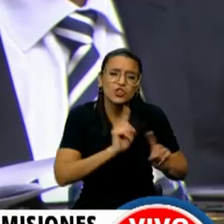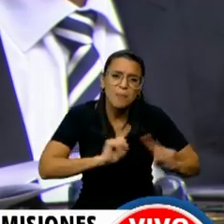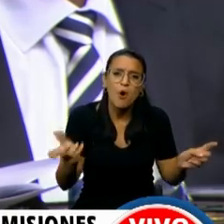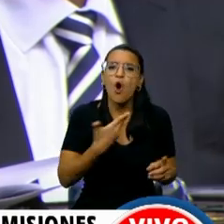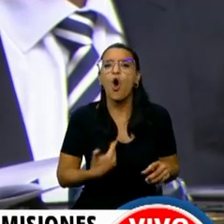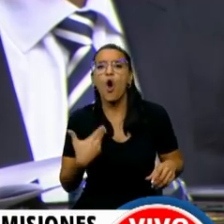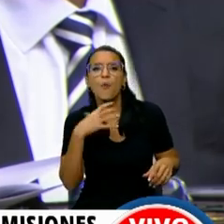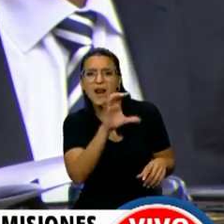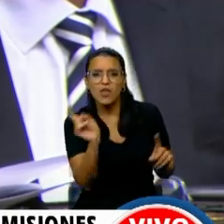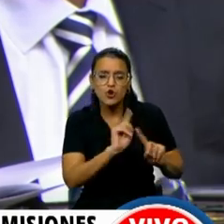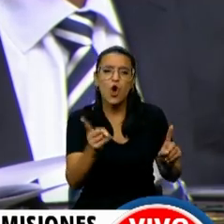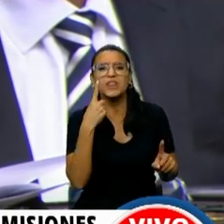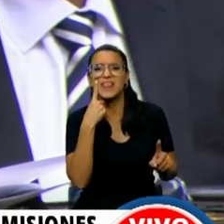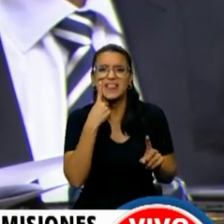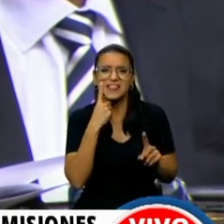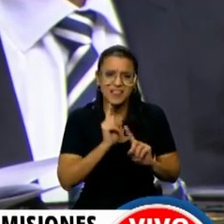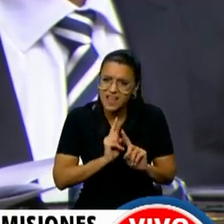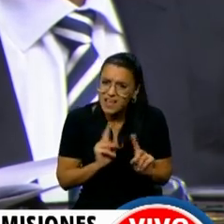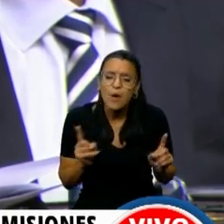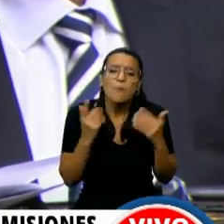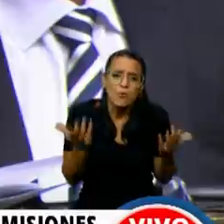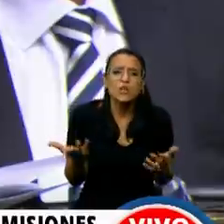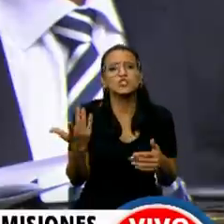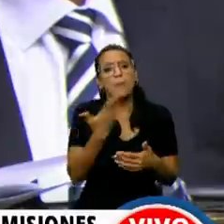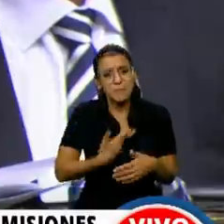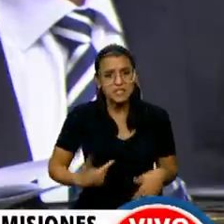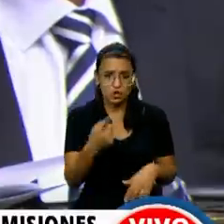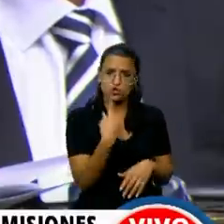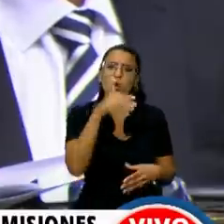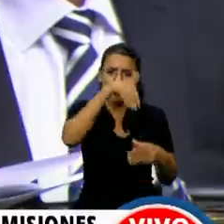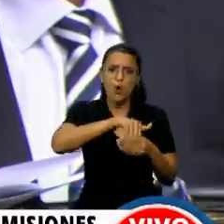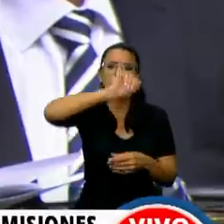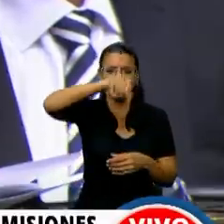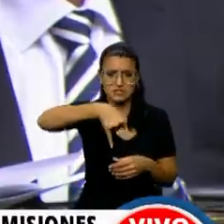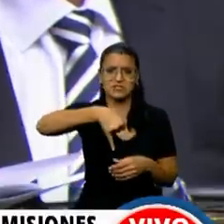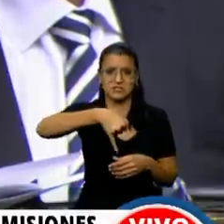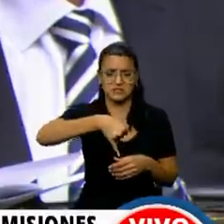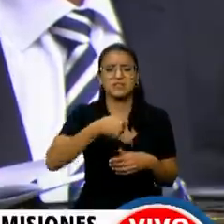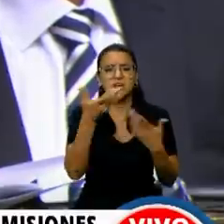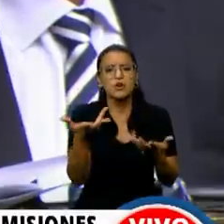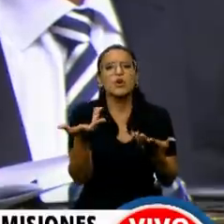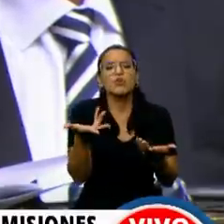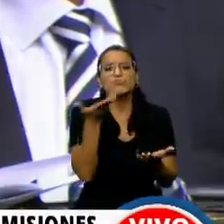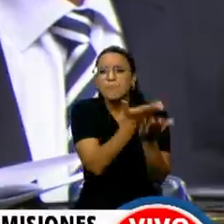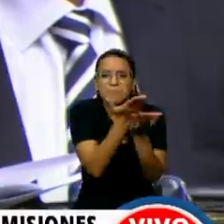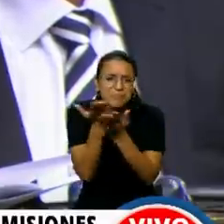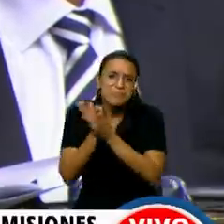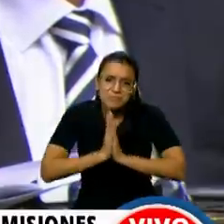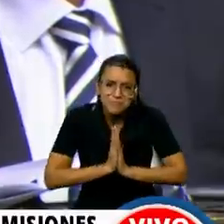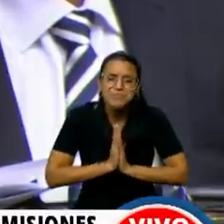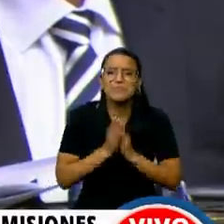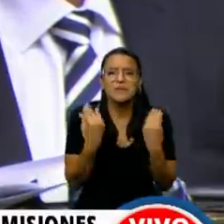a un gobernador y menos a un intendente por eso presidente vamos a votar favorablemente y abogamos para que